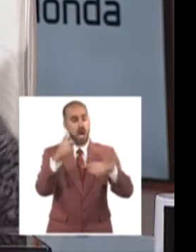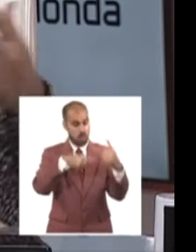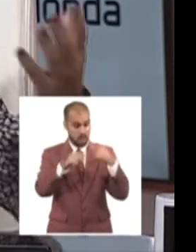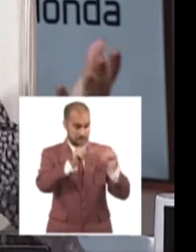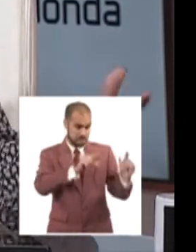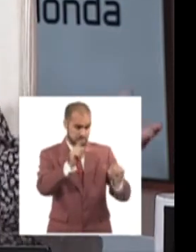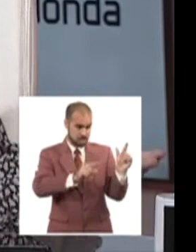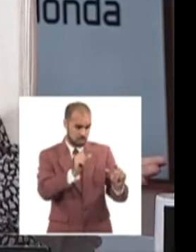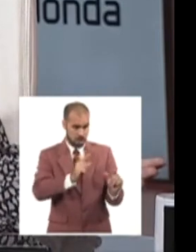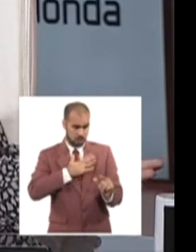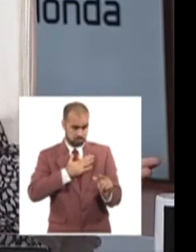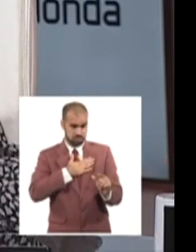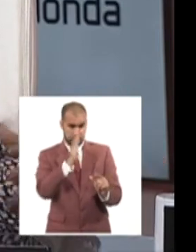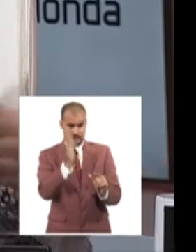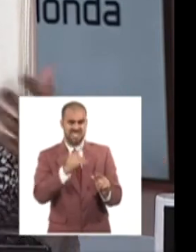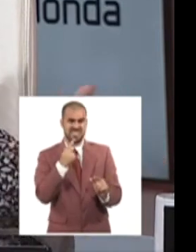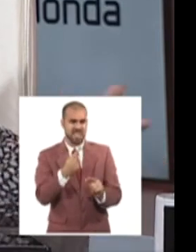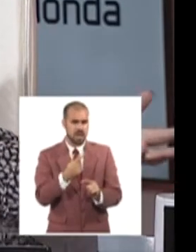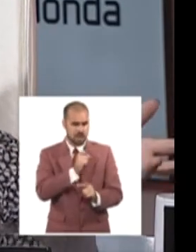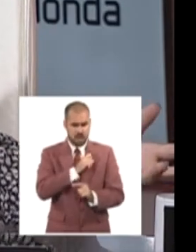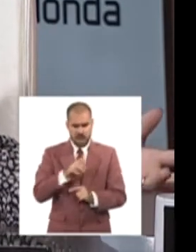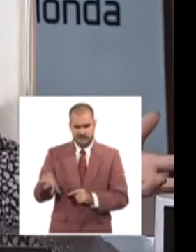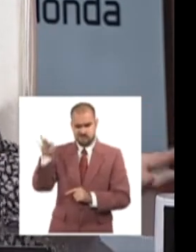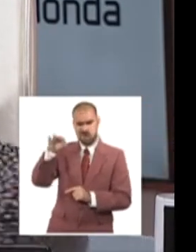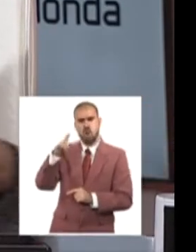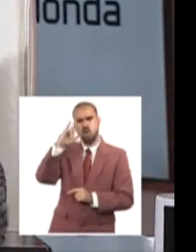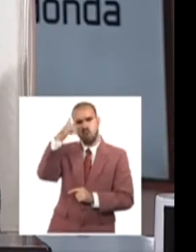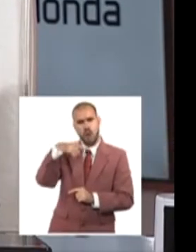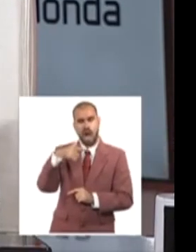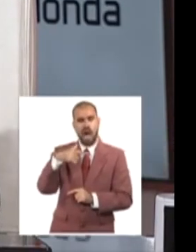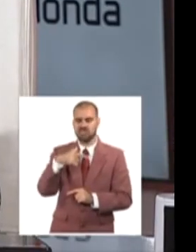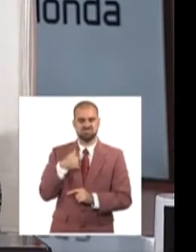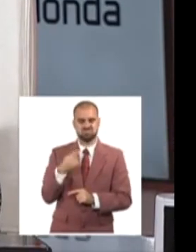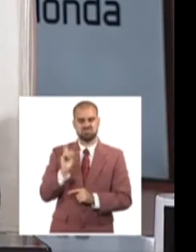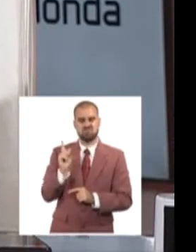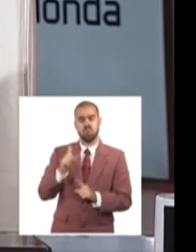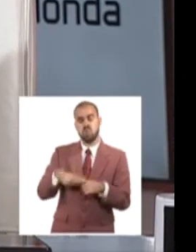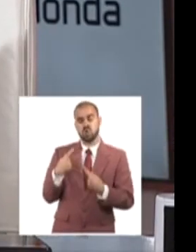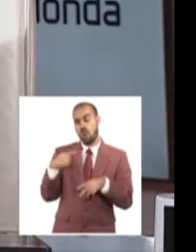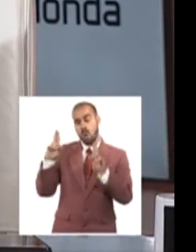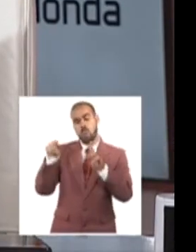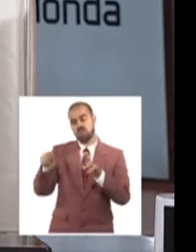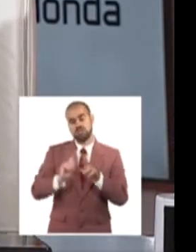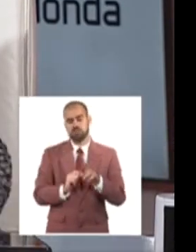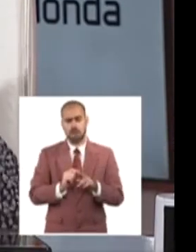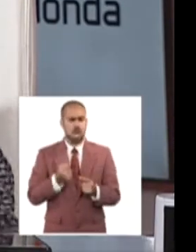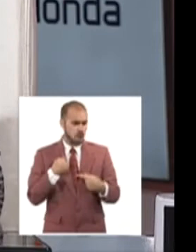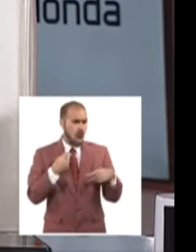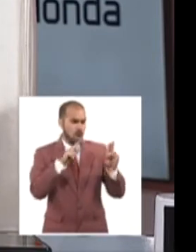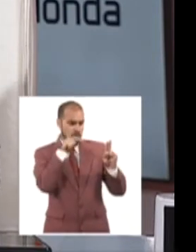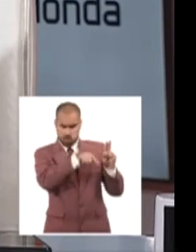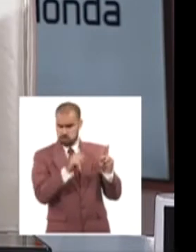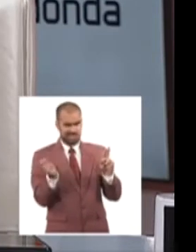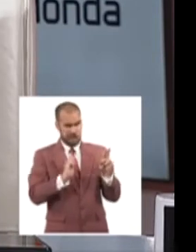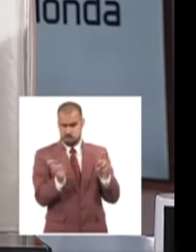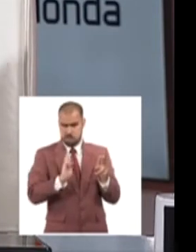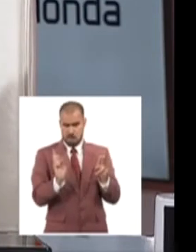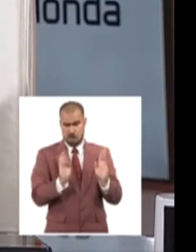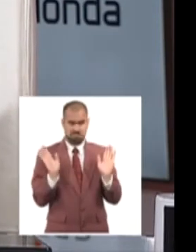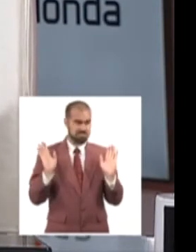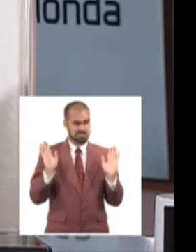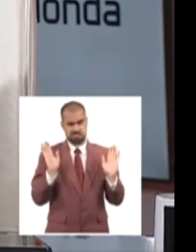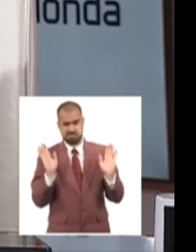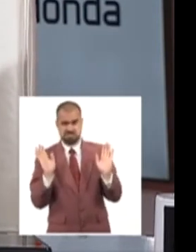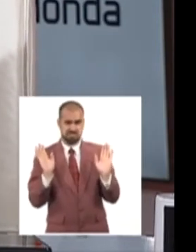no quisieran que saliera lula porque son anti petistas pero tampoco están de cuentas con bolsonaro porque es que es casi y luego